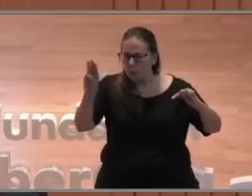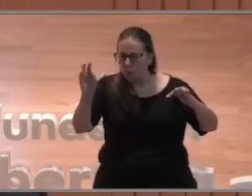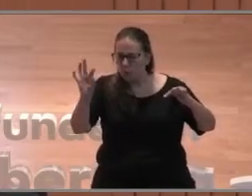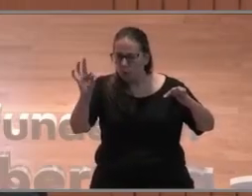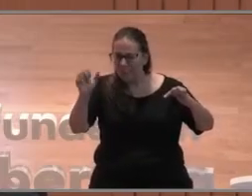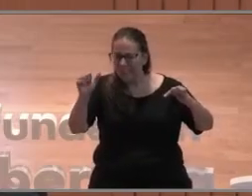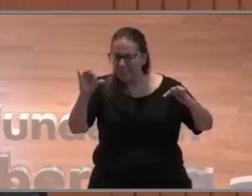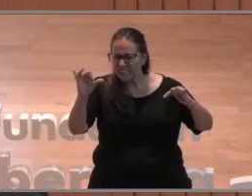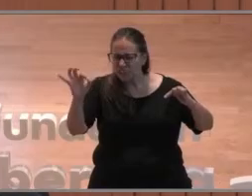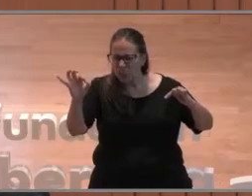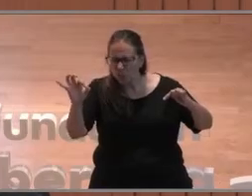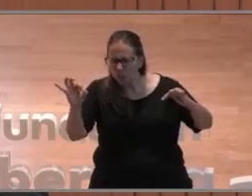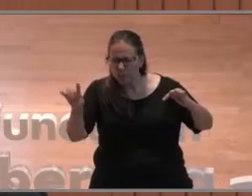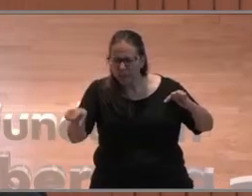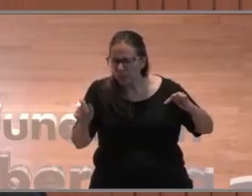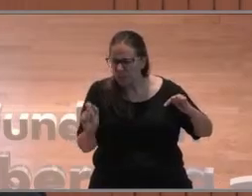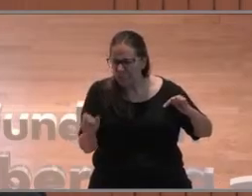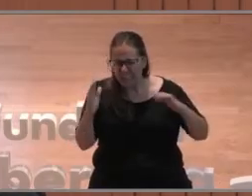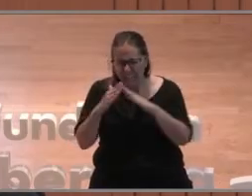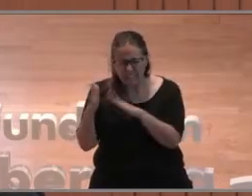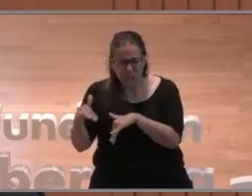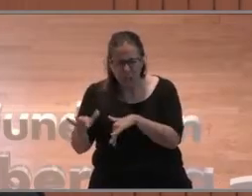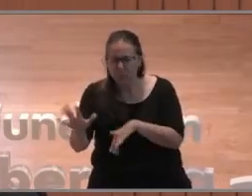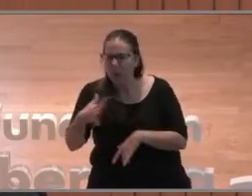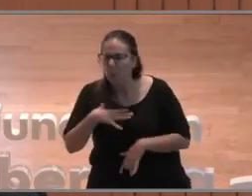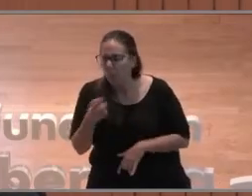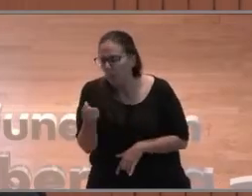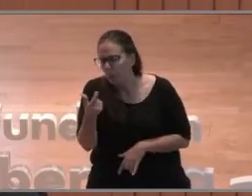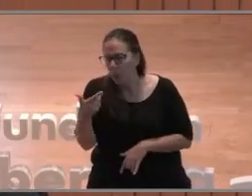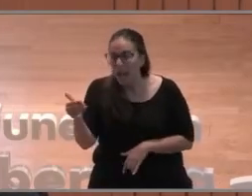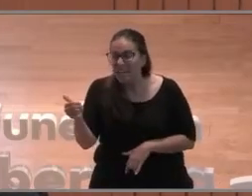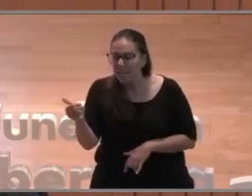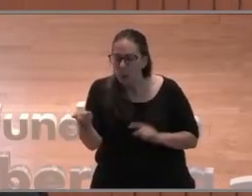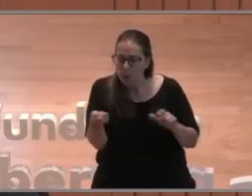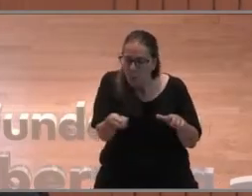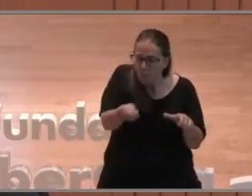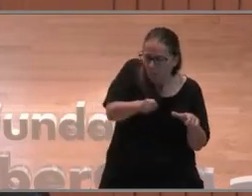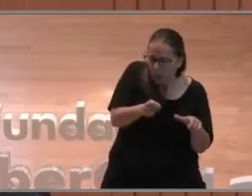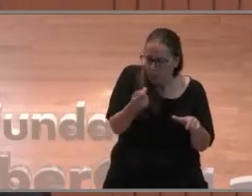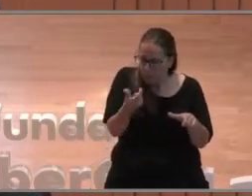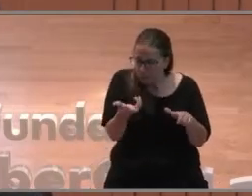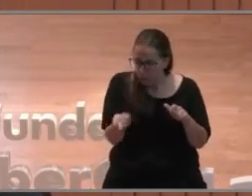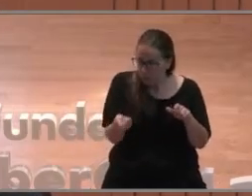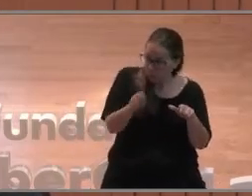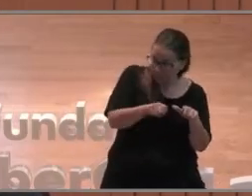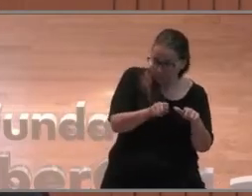yo digo que echen un poquito de limón que tiene potasio, un poquito de limón exprimido ahí,